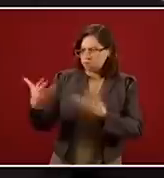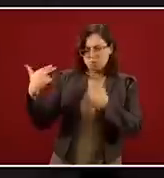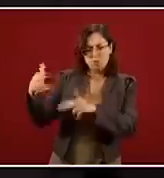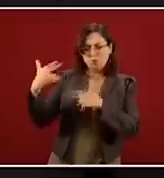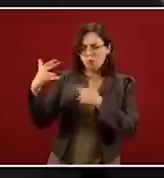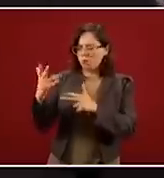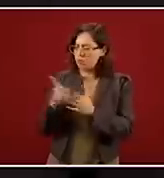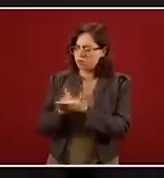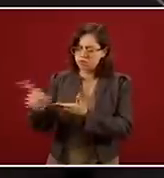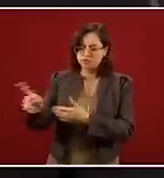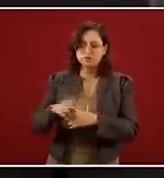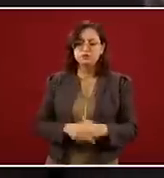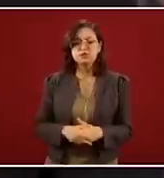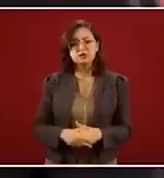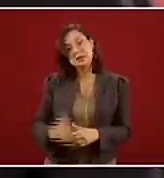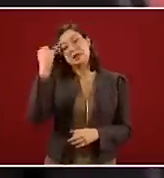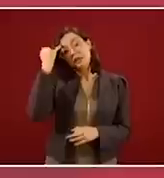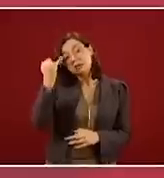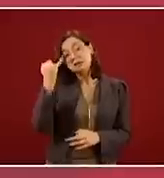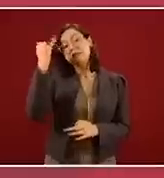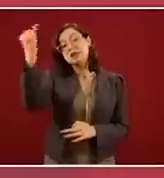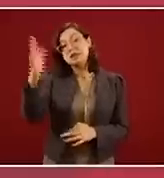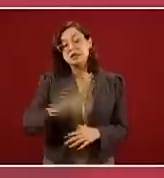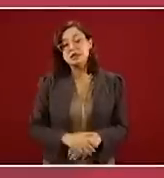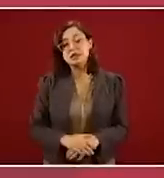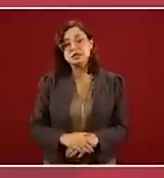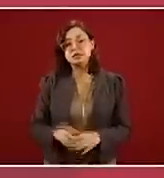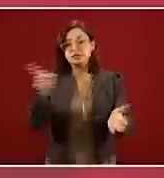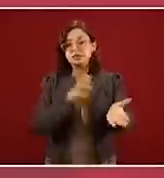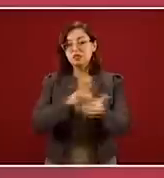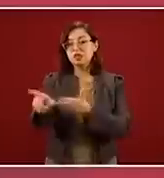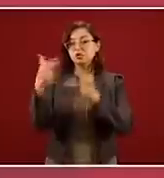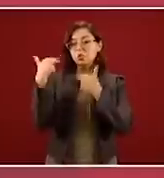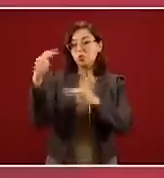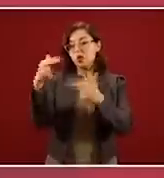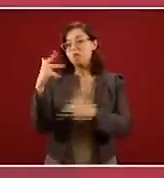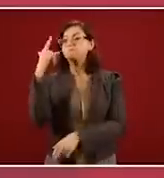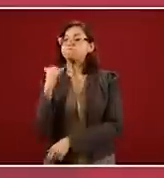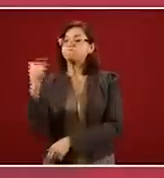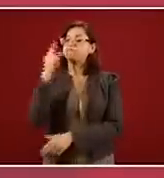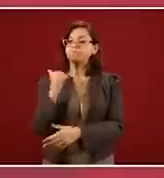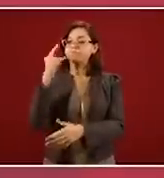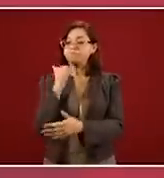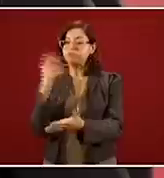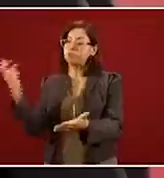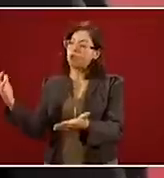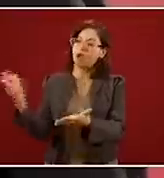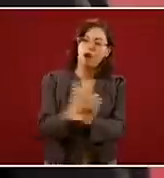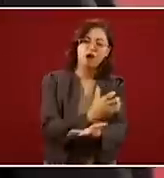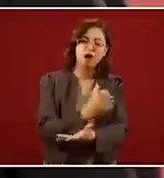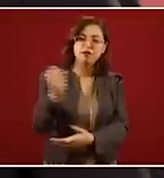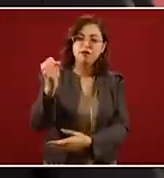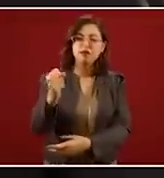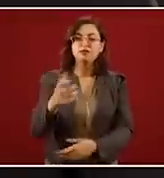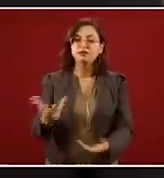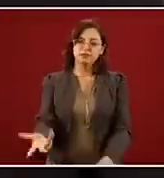que costó conseguir el derecho de huelga. Pues nada más hay